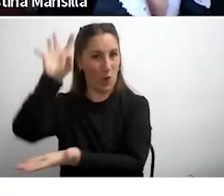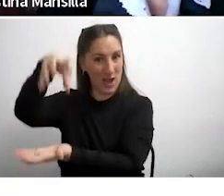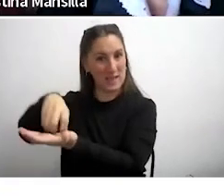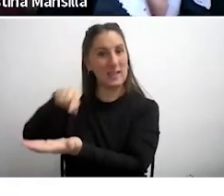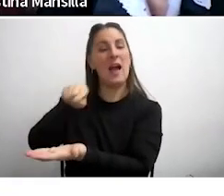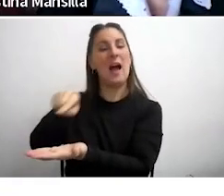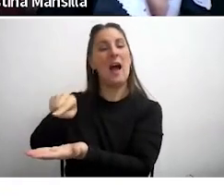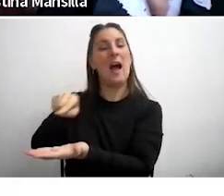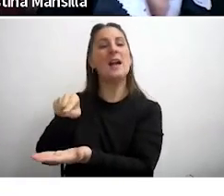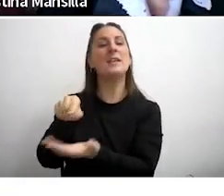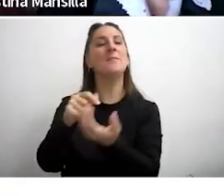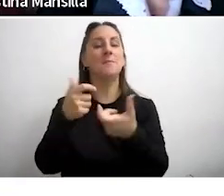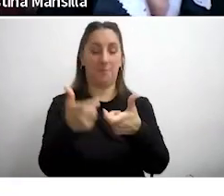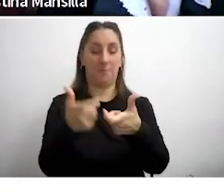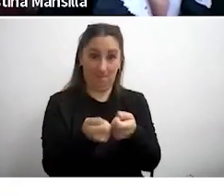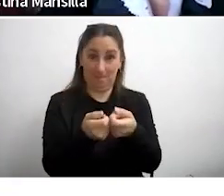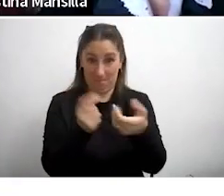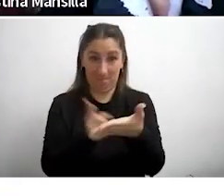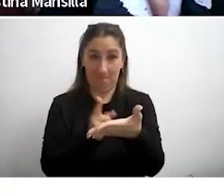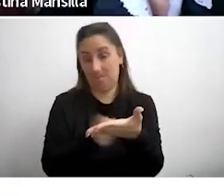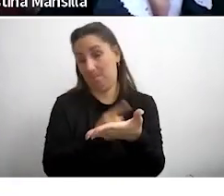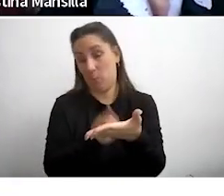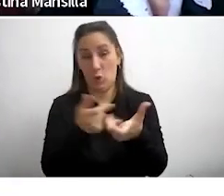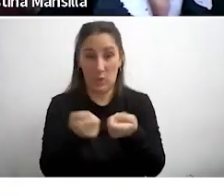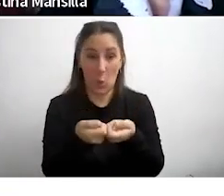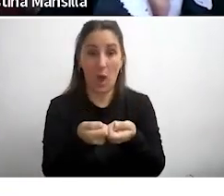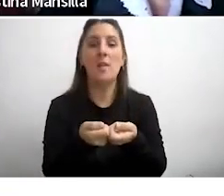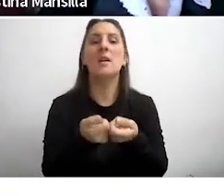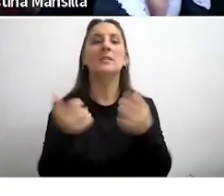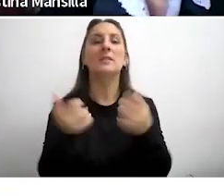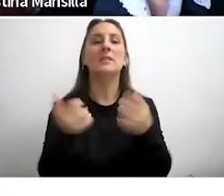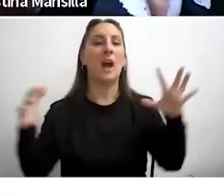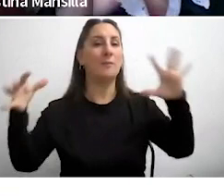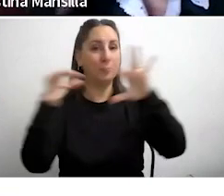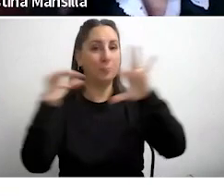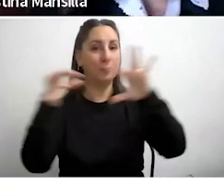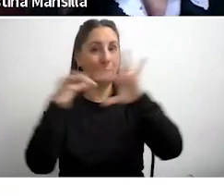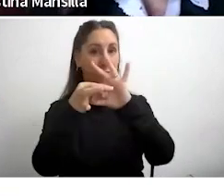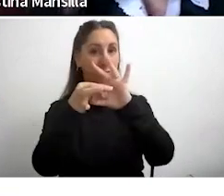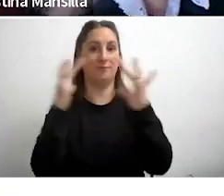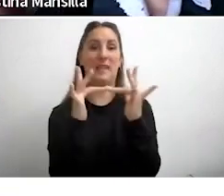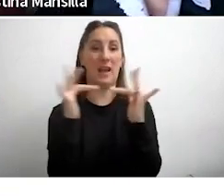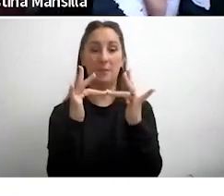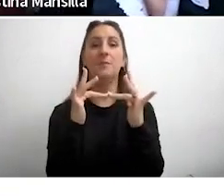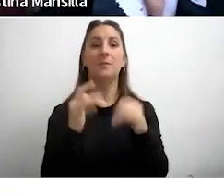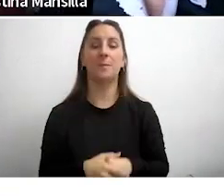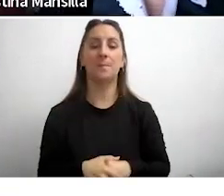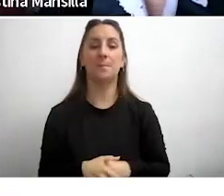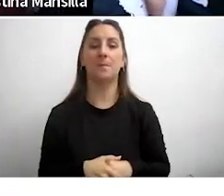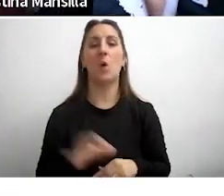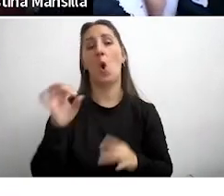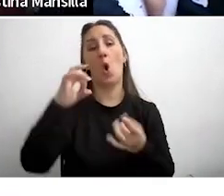este dispositivo electrónico que tiene conexión a Internet o que no, utilizando datos